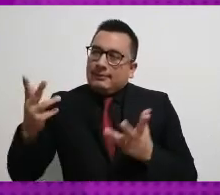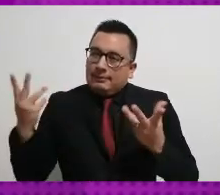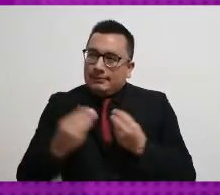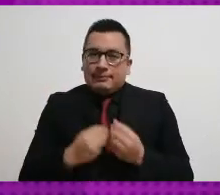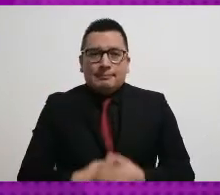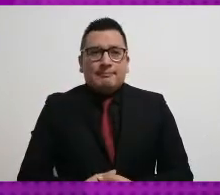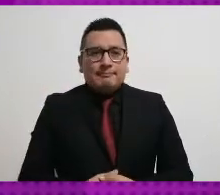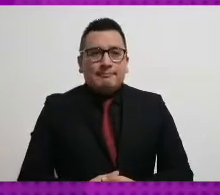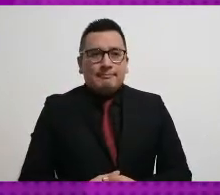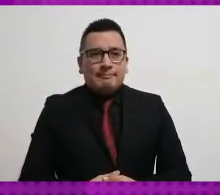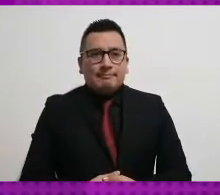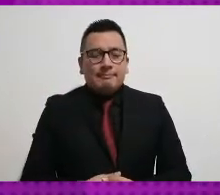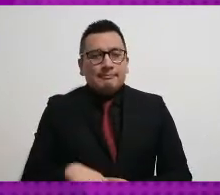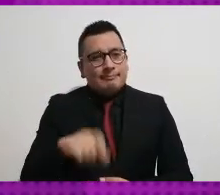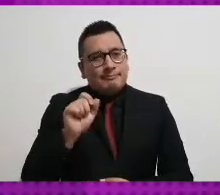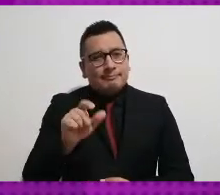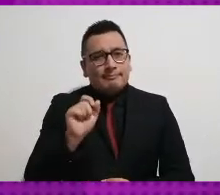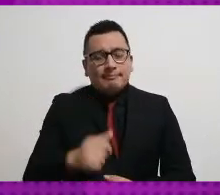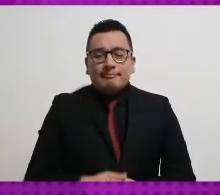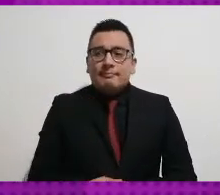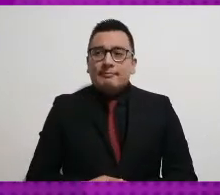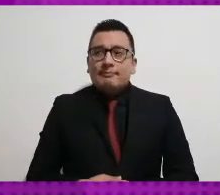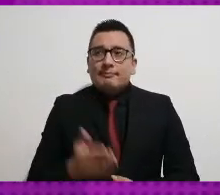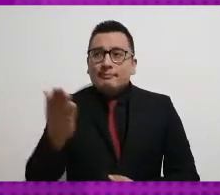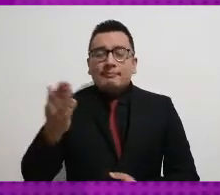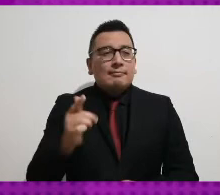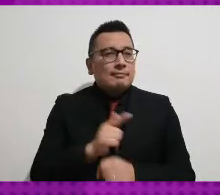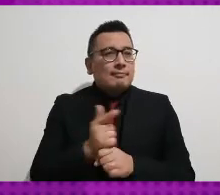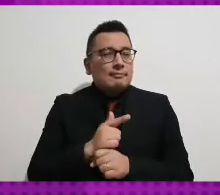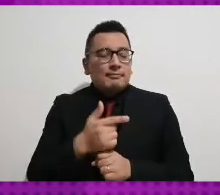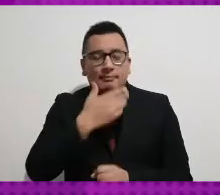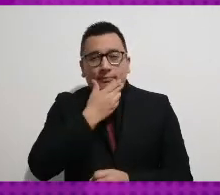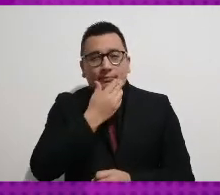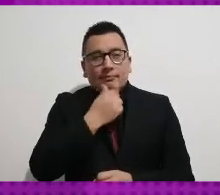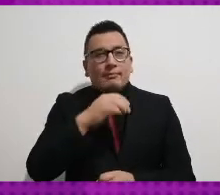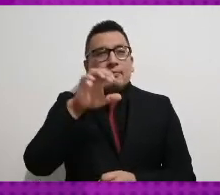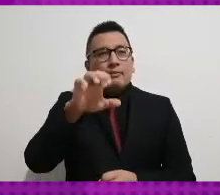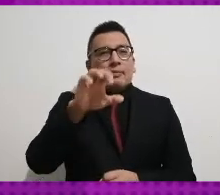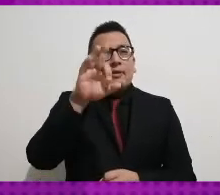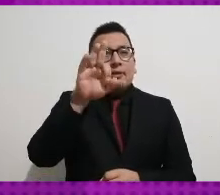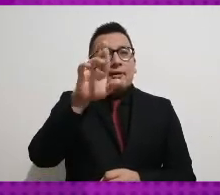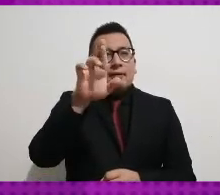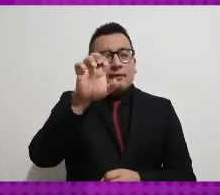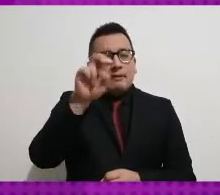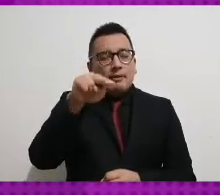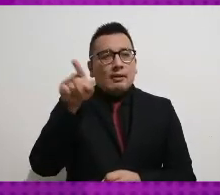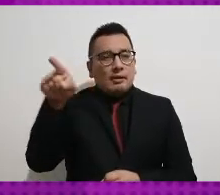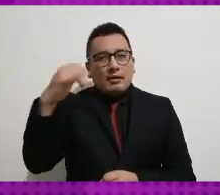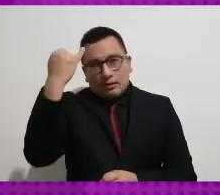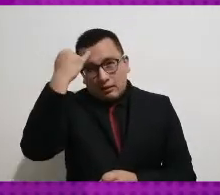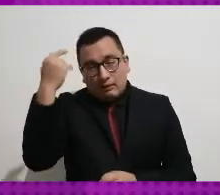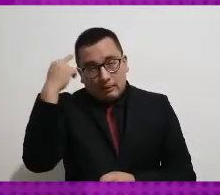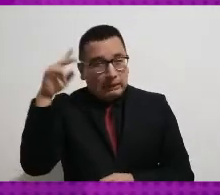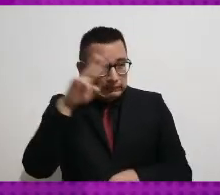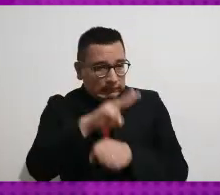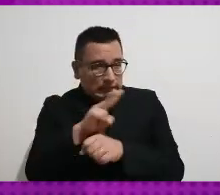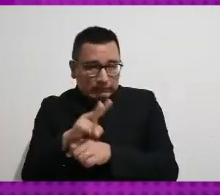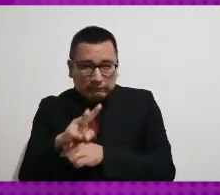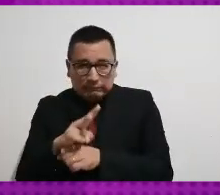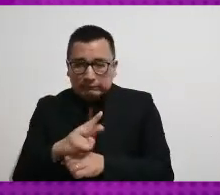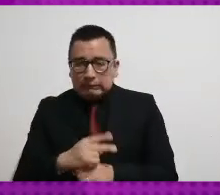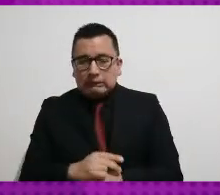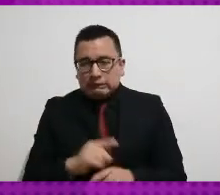ustedes. Y tenemos también con nosotros al licenciado Efrén Humberto Hernández Aguilar de la Jefatura de